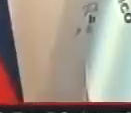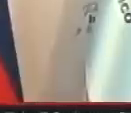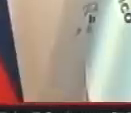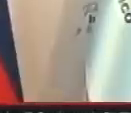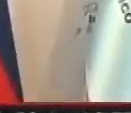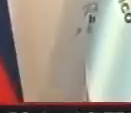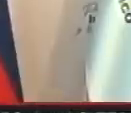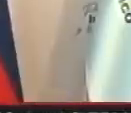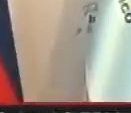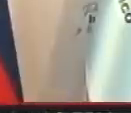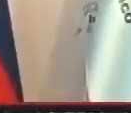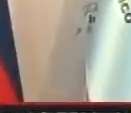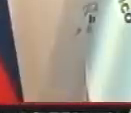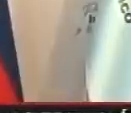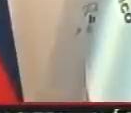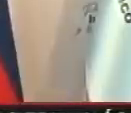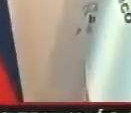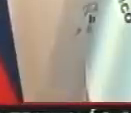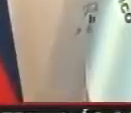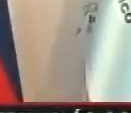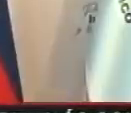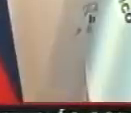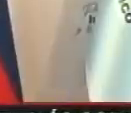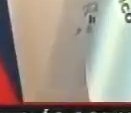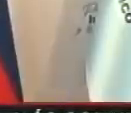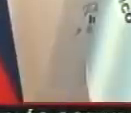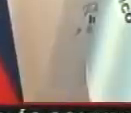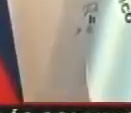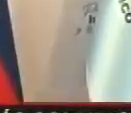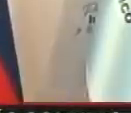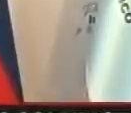Buenas tardes, tengan todos ustedes, pueblo de Venezuela.